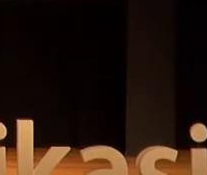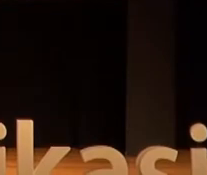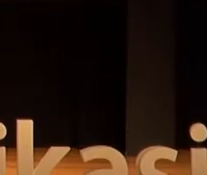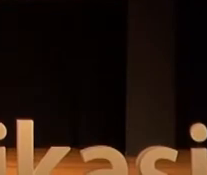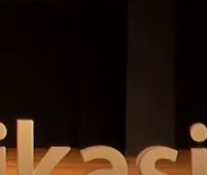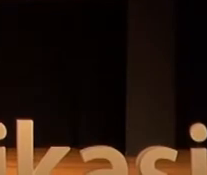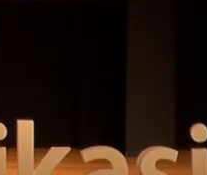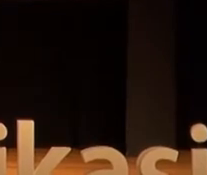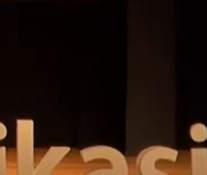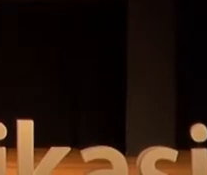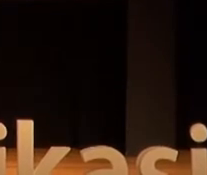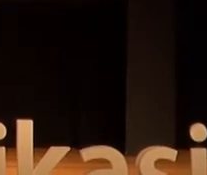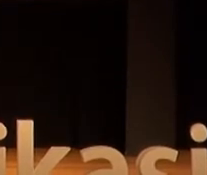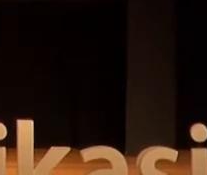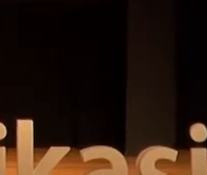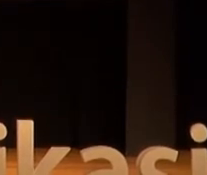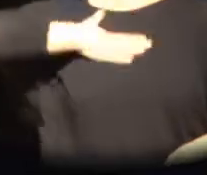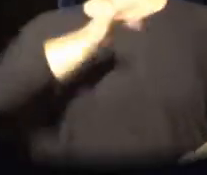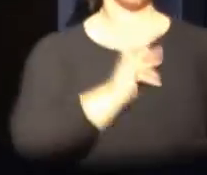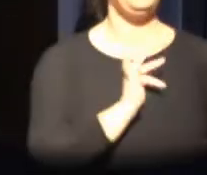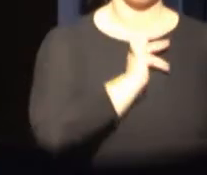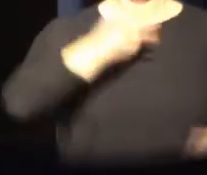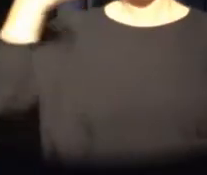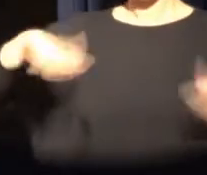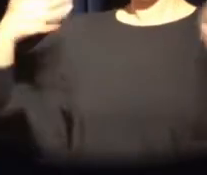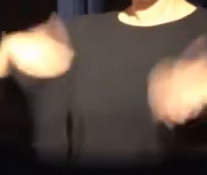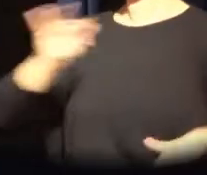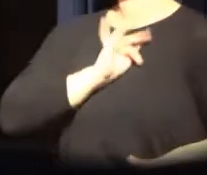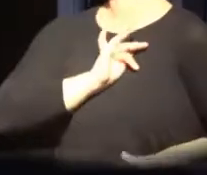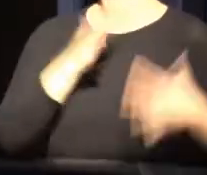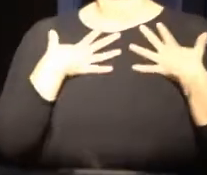Da uste eskerrik asko zari.